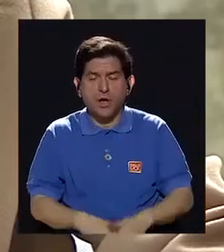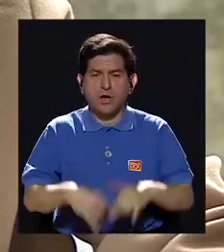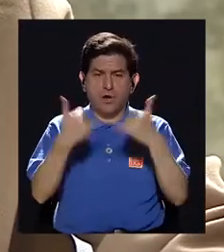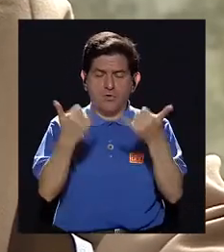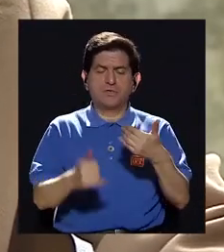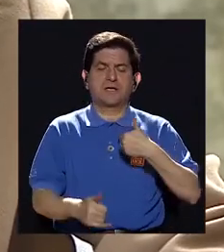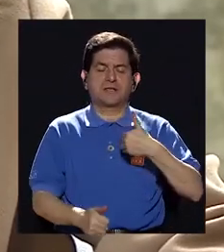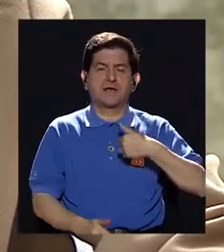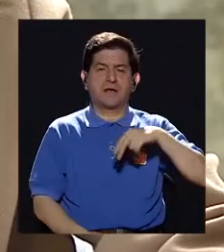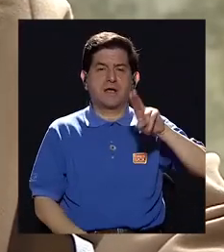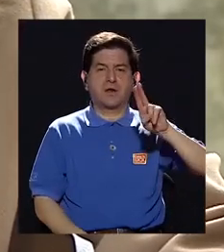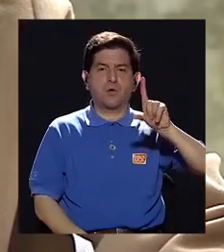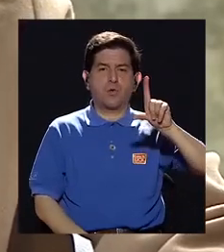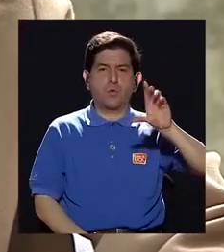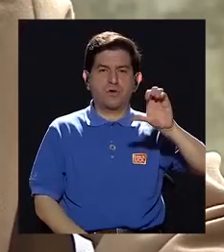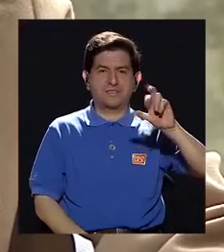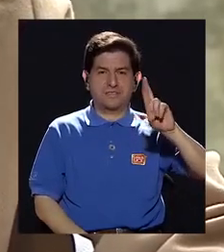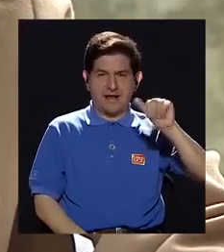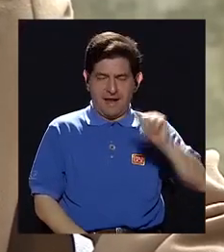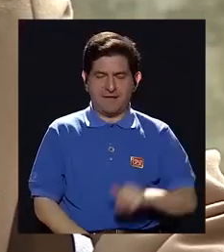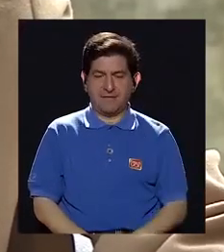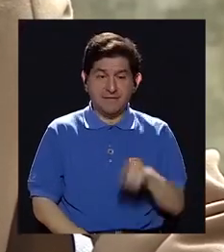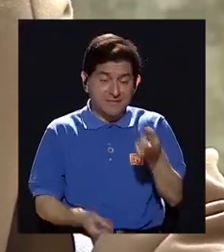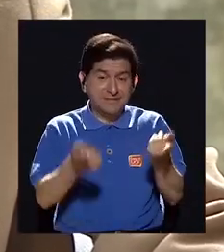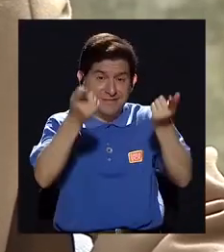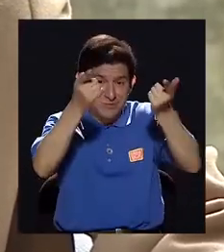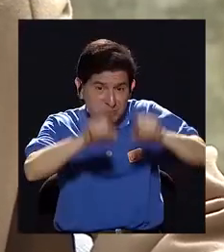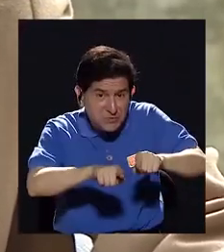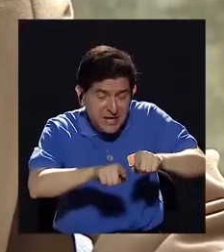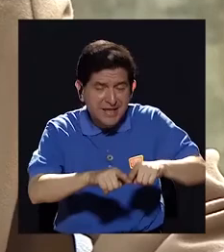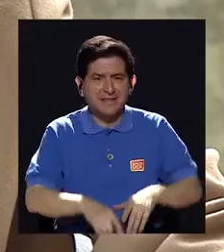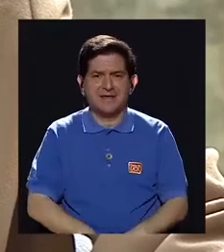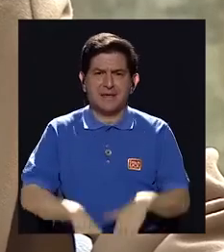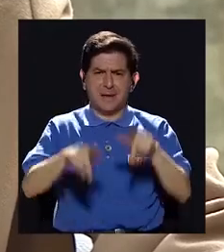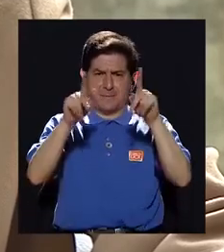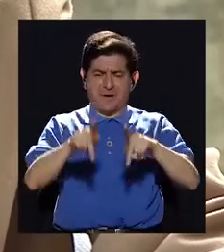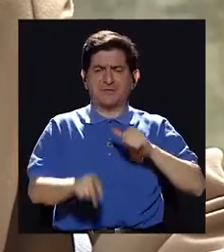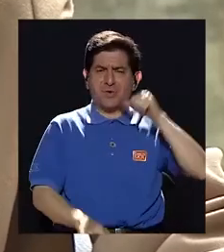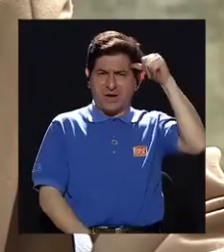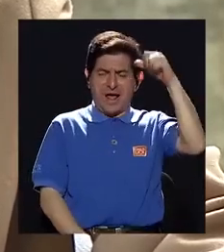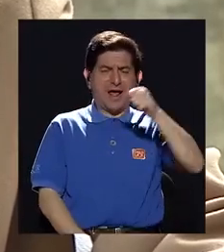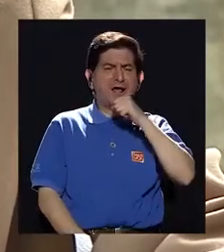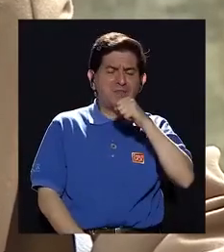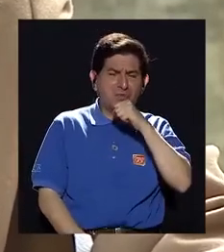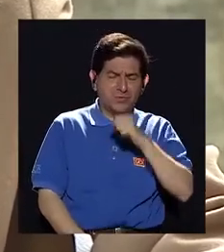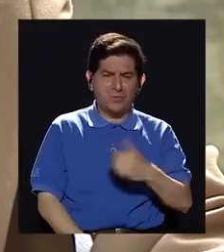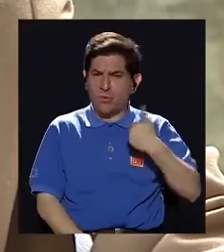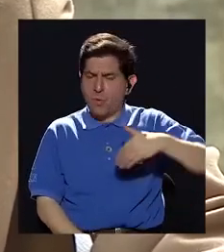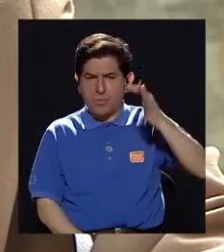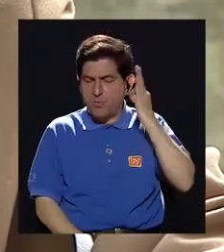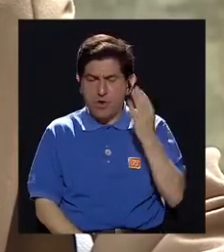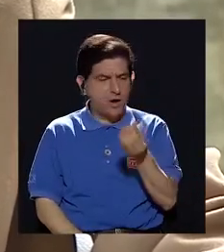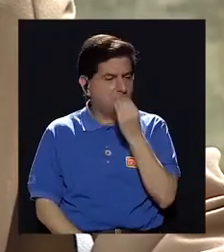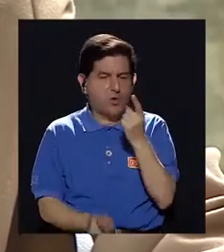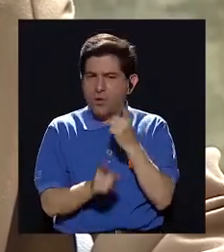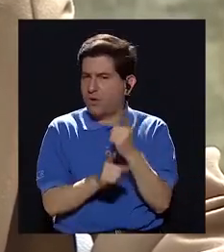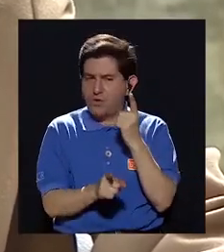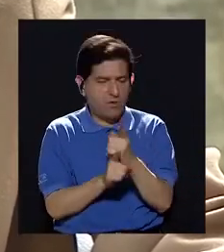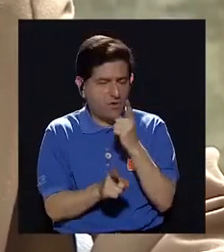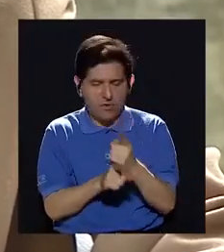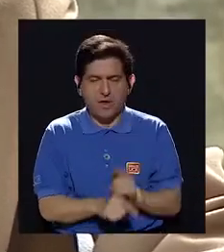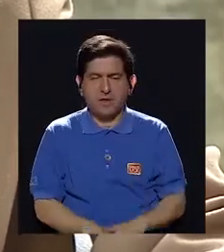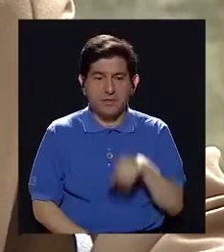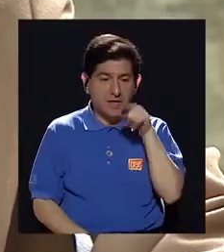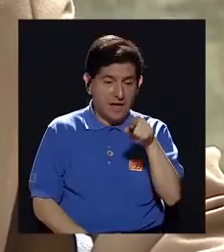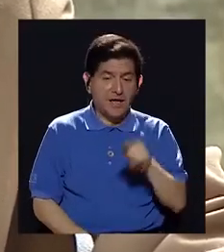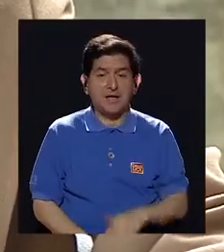de una úlcera. Y si se nos hace una úlcera y la persona, el adulto mayor o la adulta mayor, no se alimenta